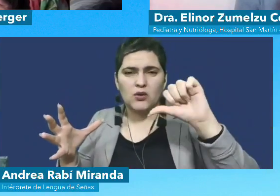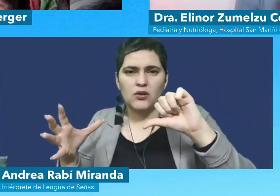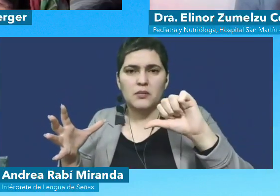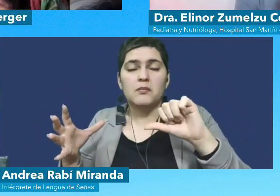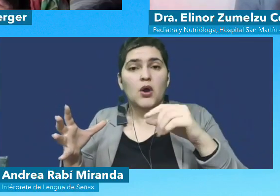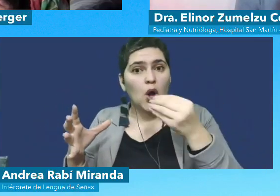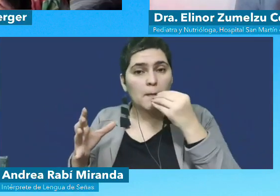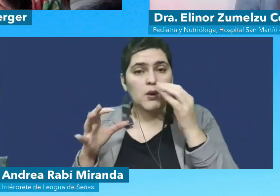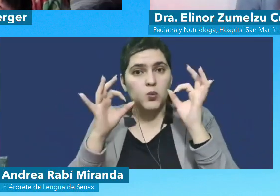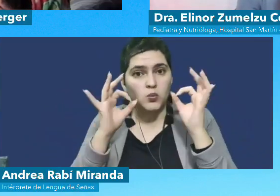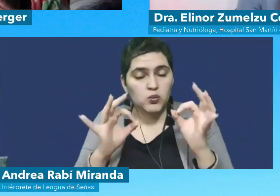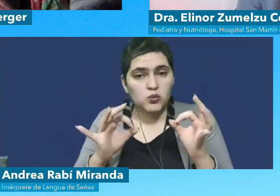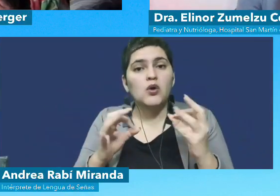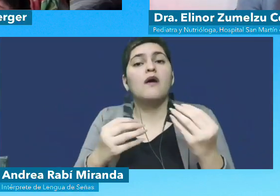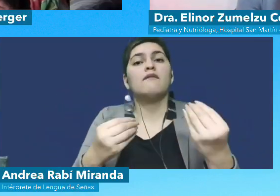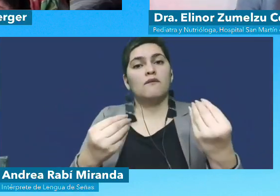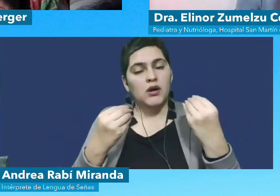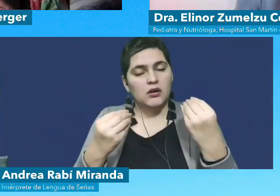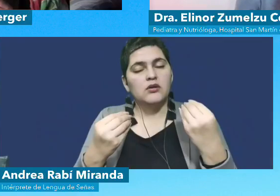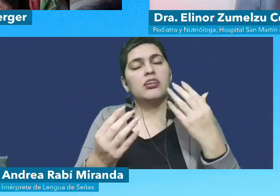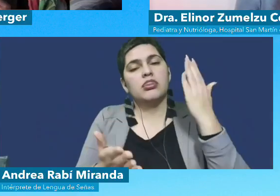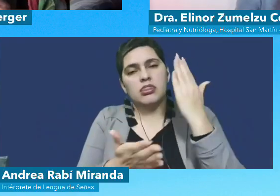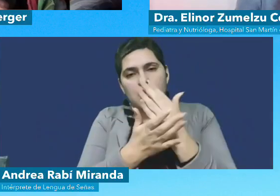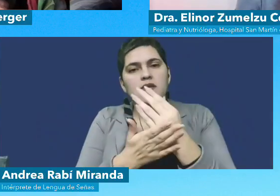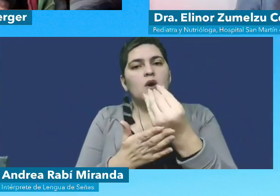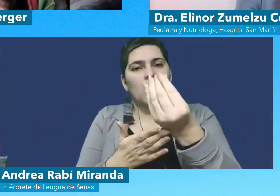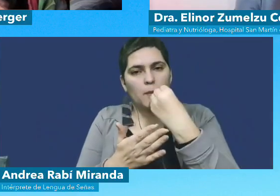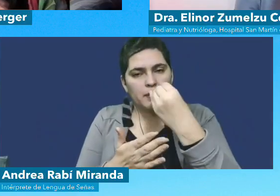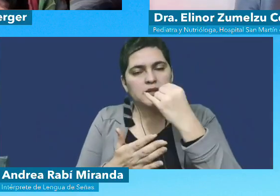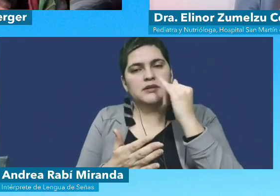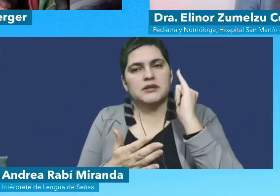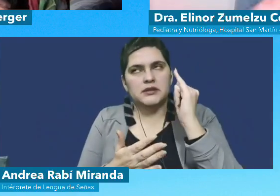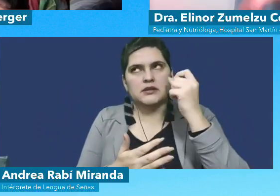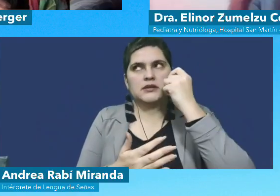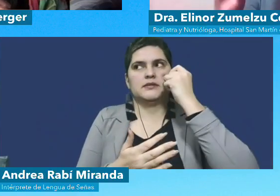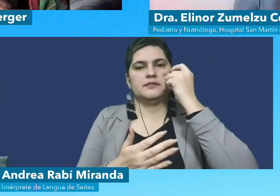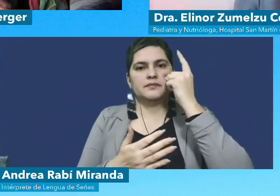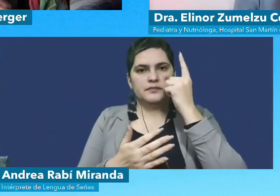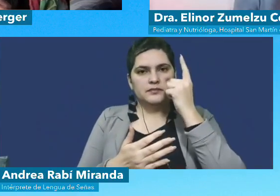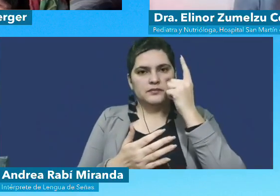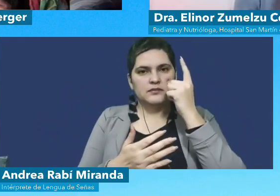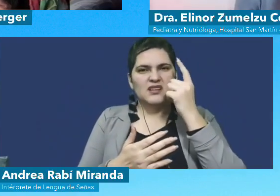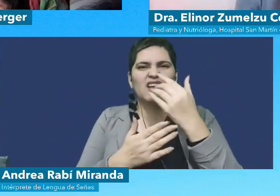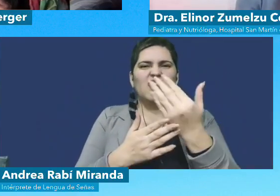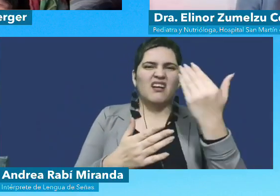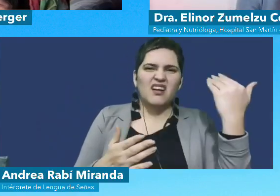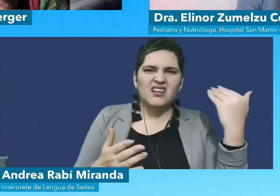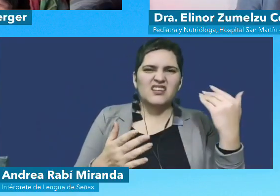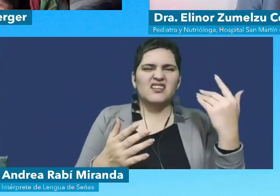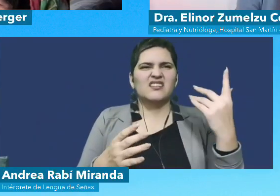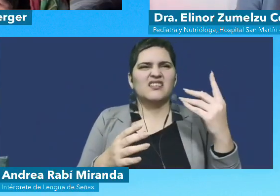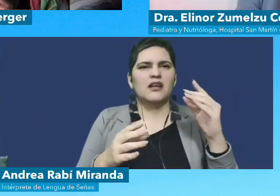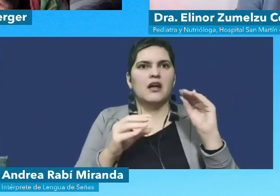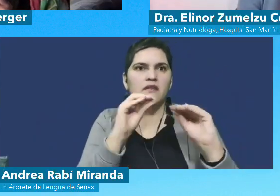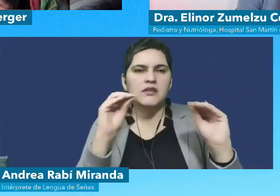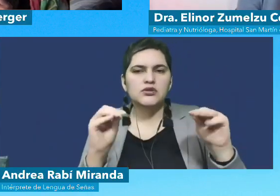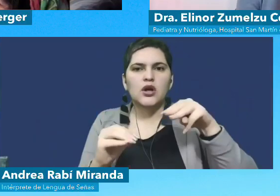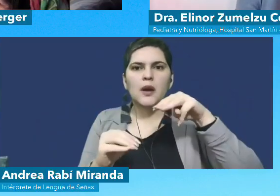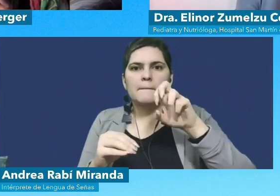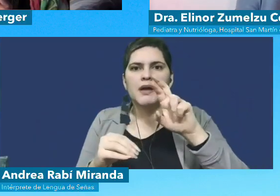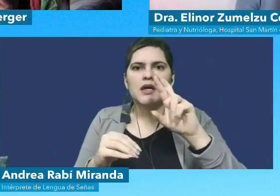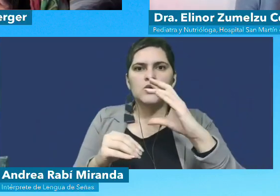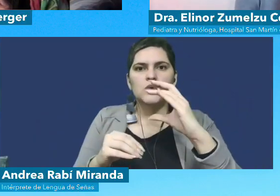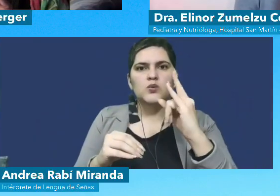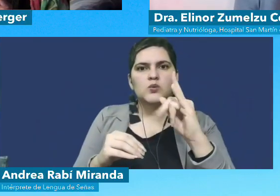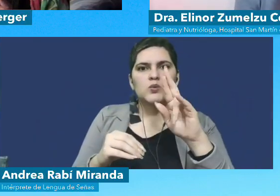consumirlo, ¿ya? Entonces, o ahí uno entiende, porque hubo tanta polémica con lo del mercurio durante muchos años que